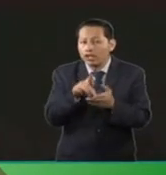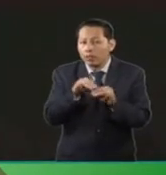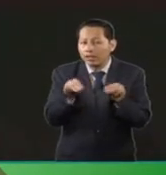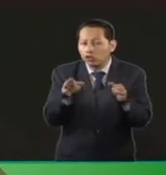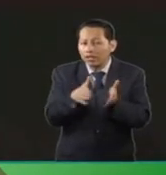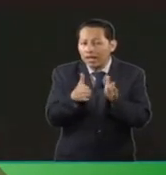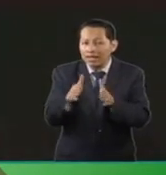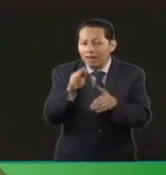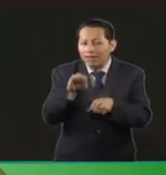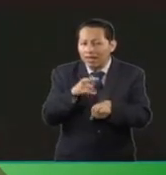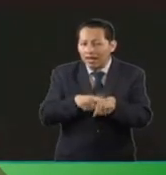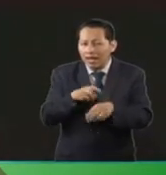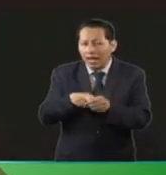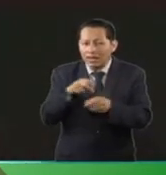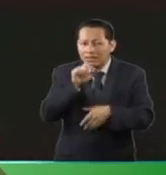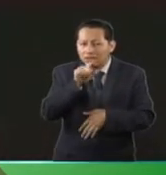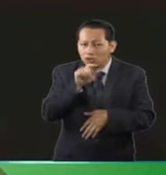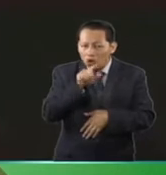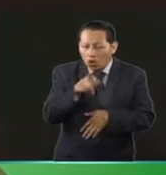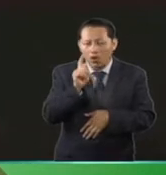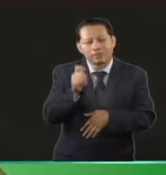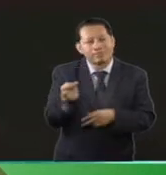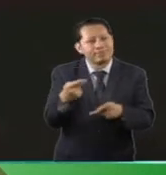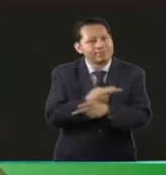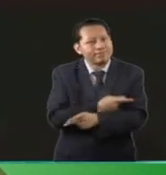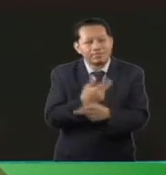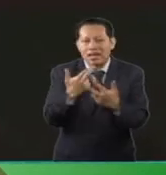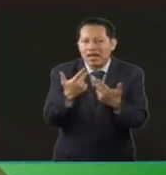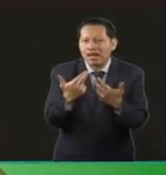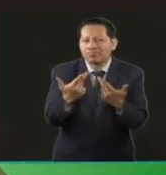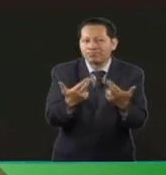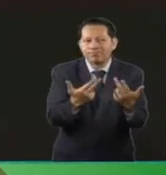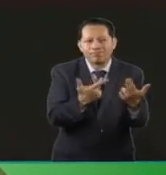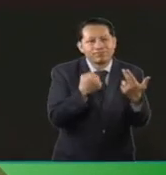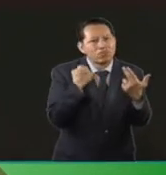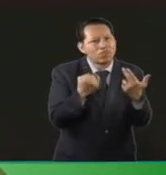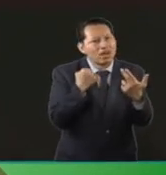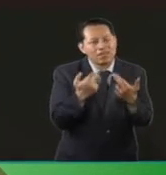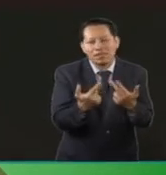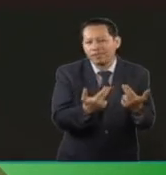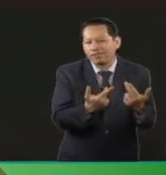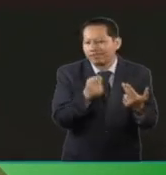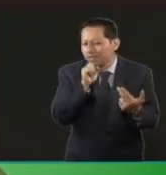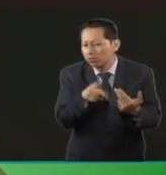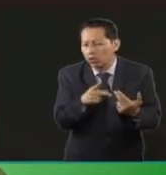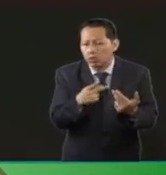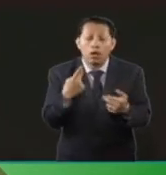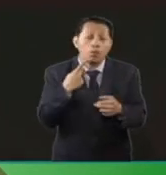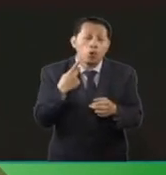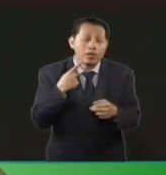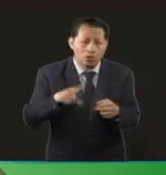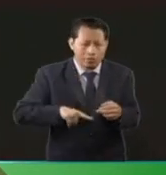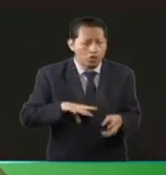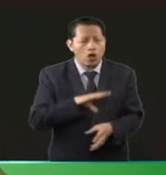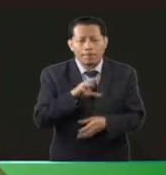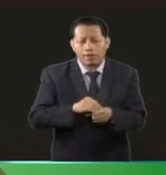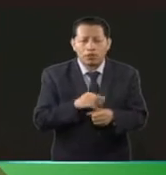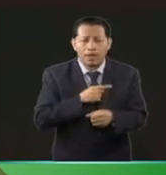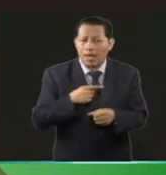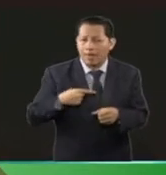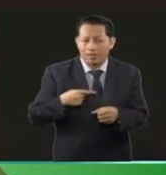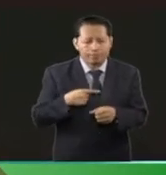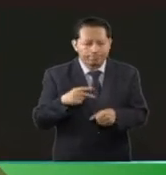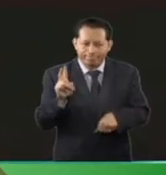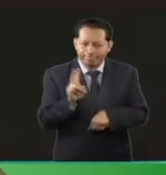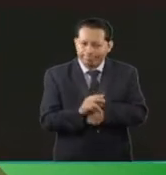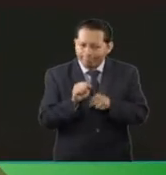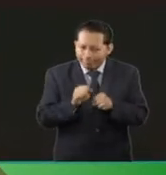carreteras federales en Jalisco están destrozadas una política pública integral tiene que asegurar